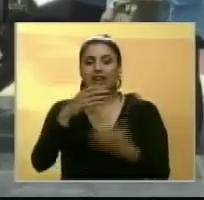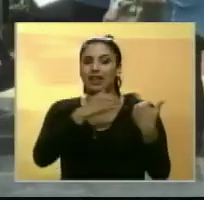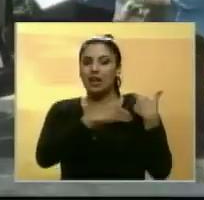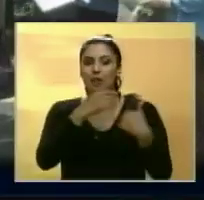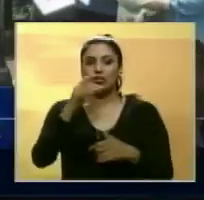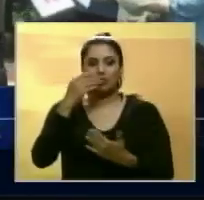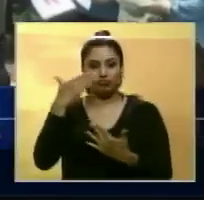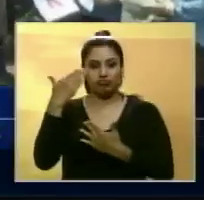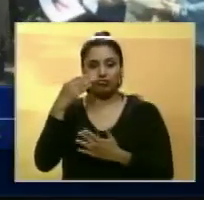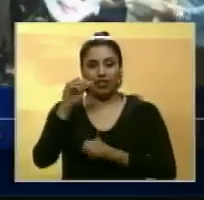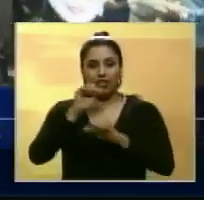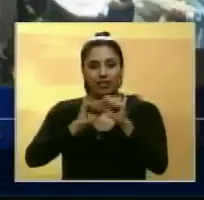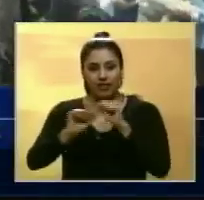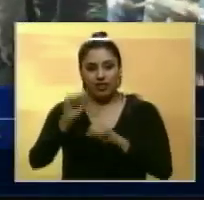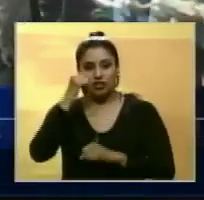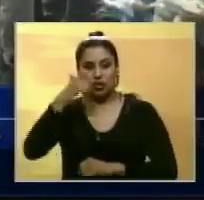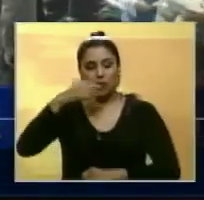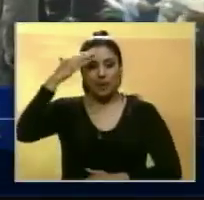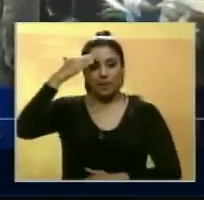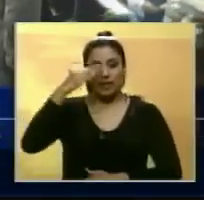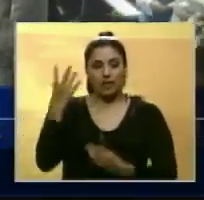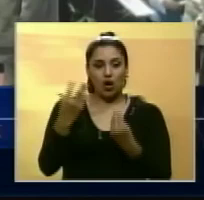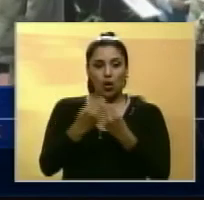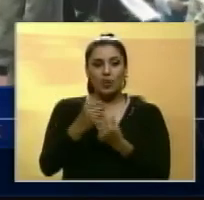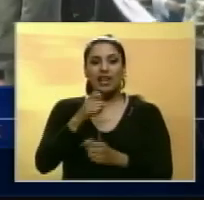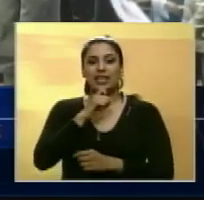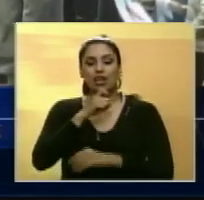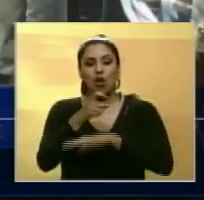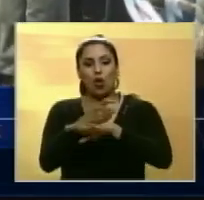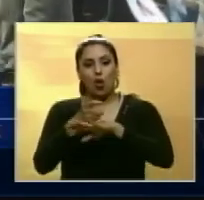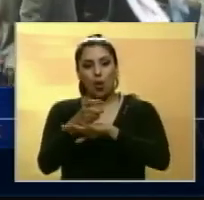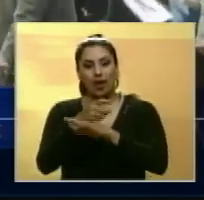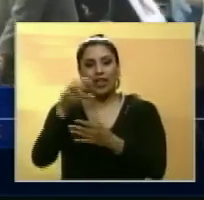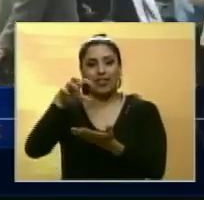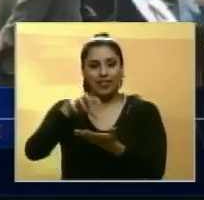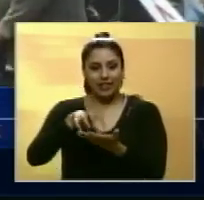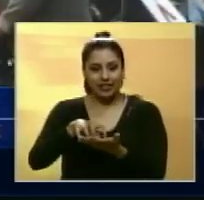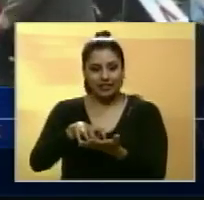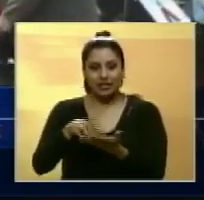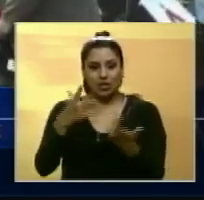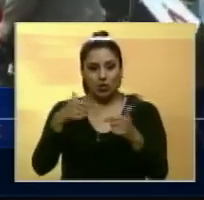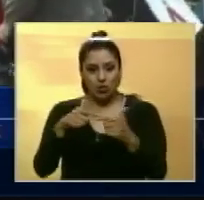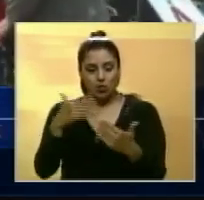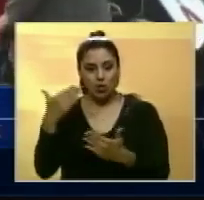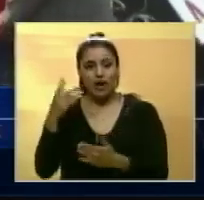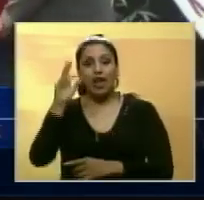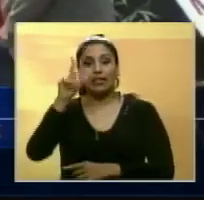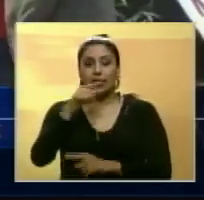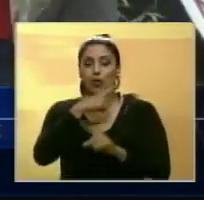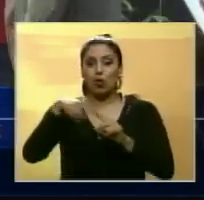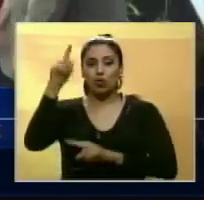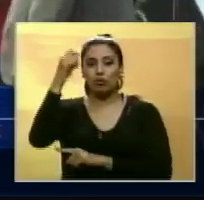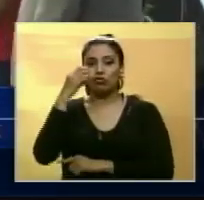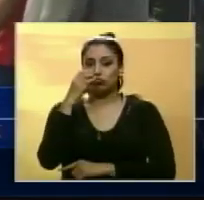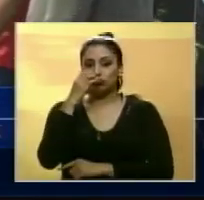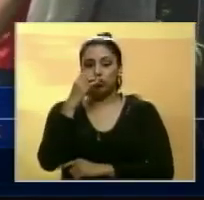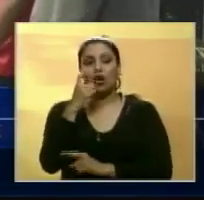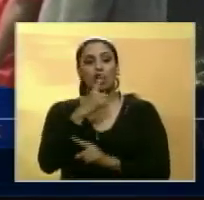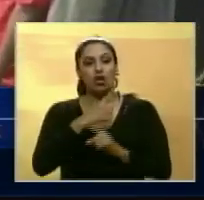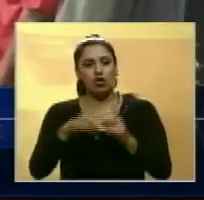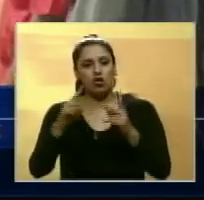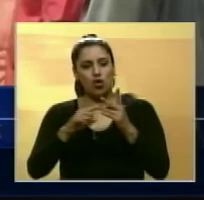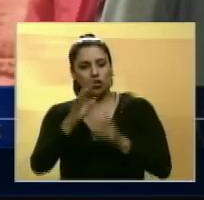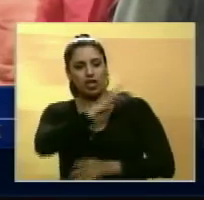encabezado por el titular de Defensa, Vladimir Padrino López, acompañado por el gobernador de la entidad, Francisco Rangel Gómez, el diputado Héctor Rodríguez y